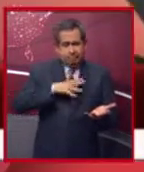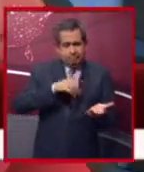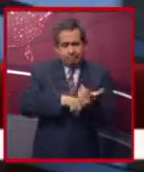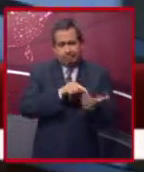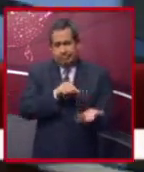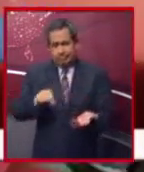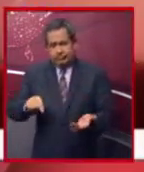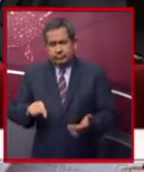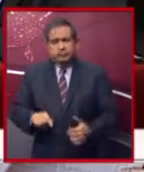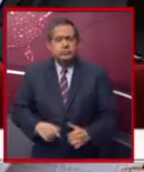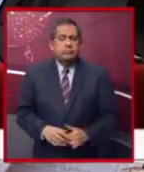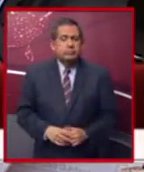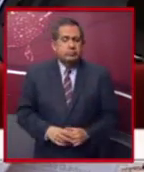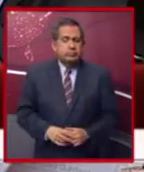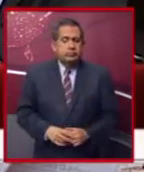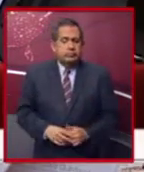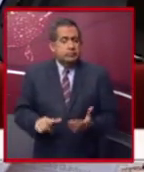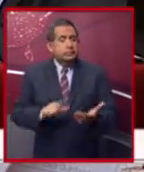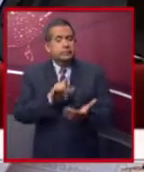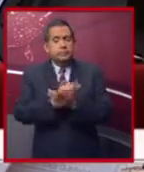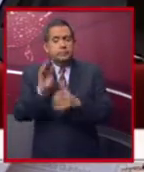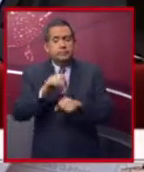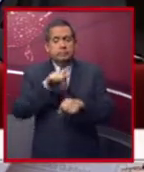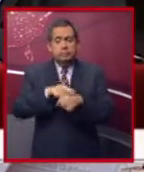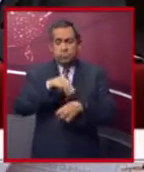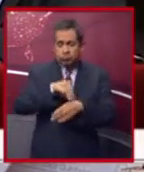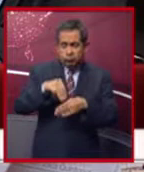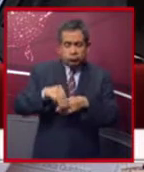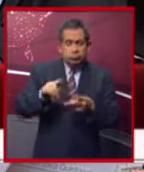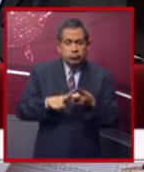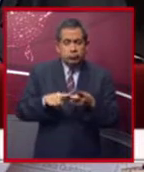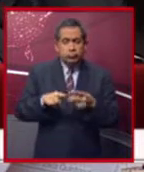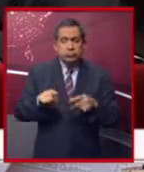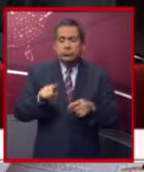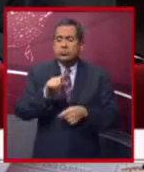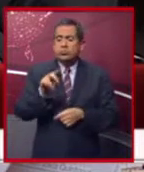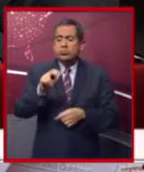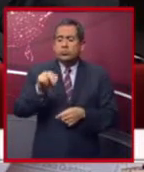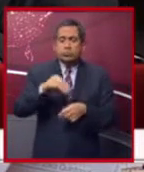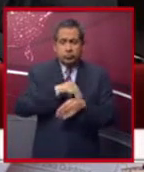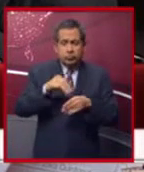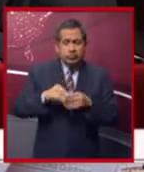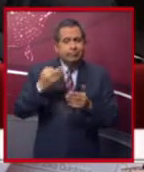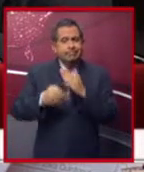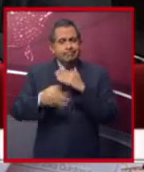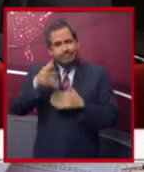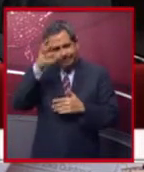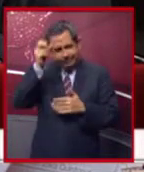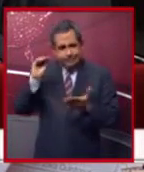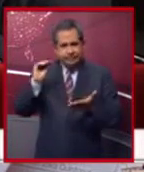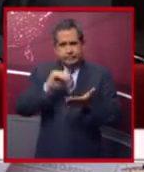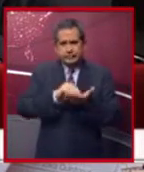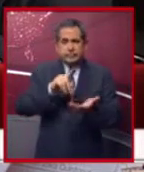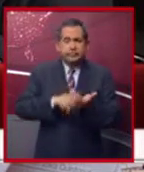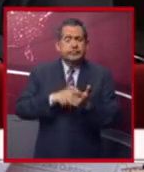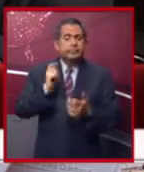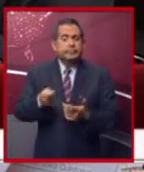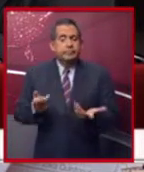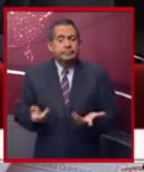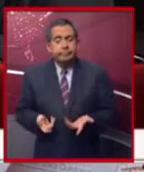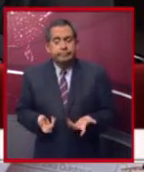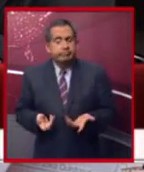presente. A esta ley federal sobre monumentos y las zonas de monumentos hace falta el concepto, por ejemplo, de lo que